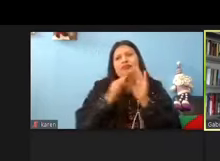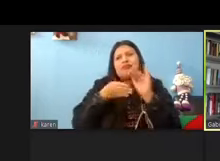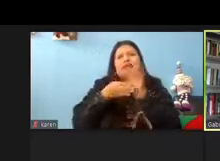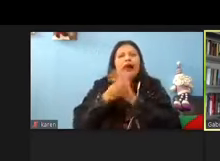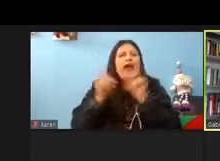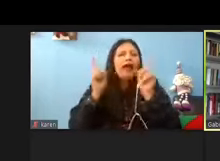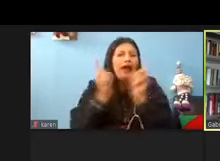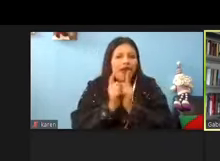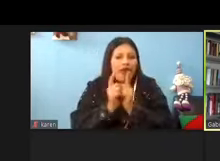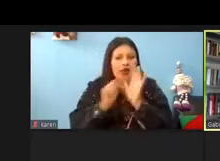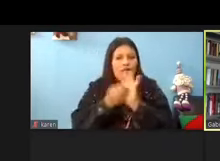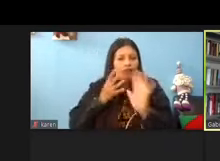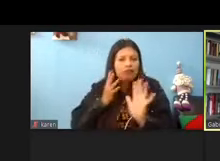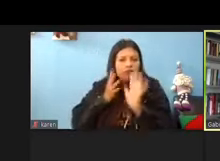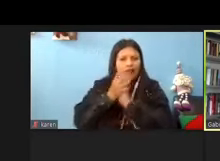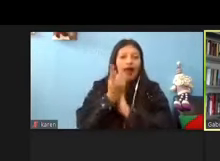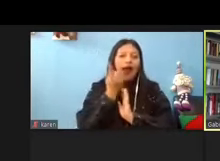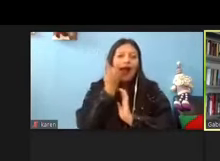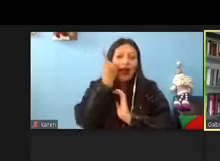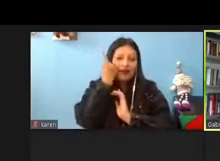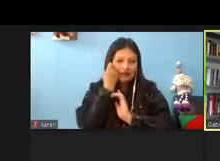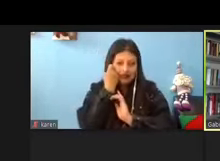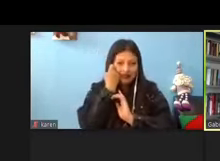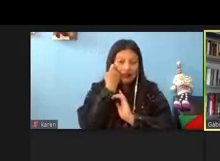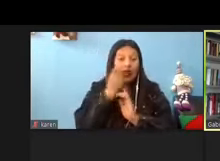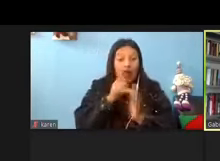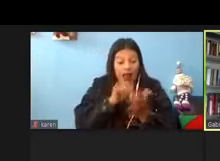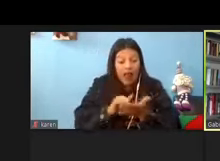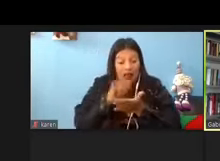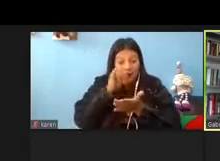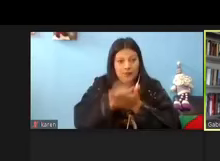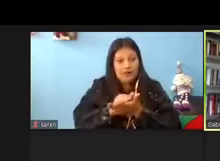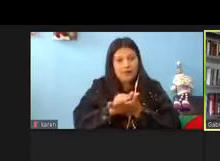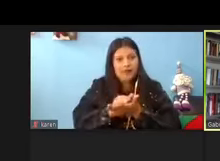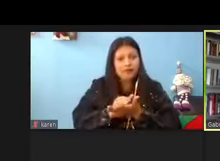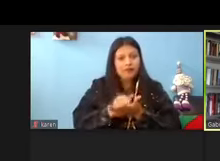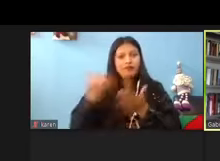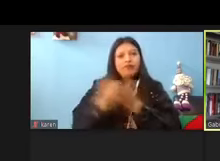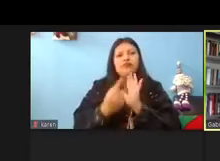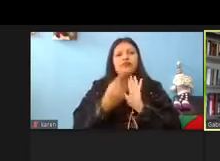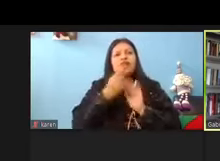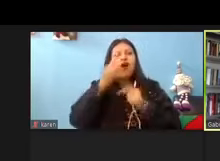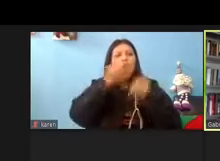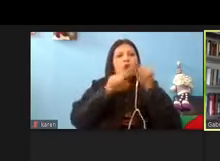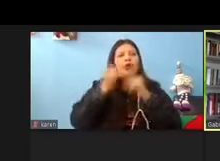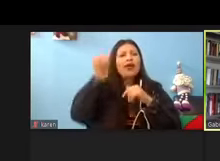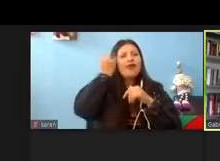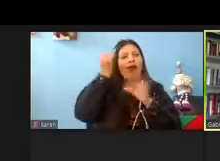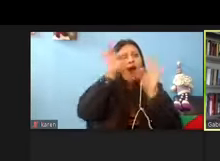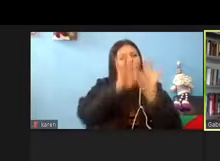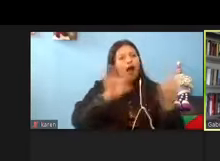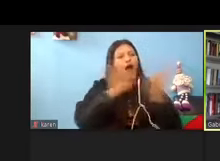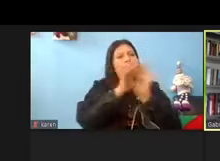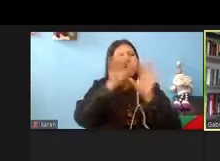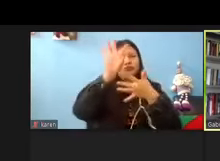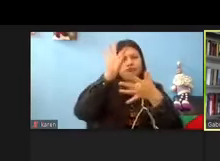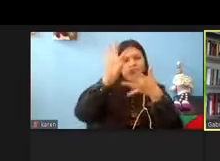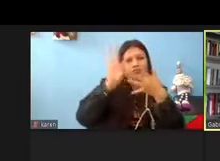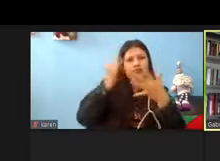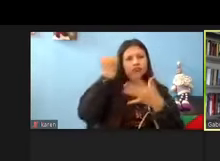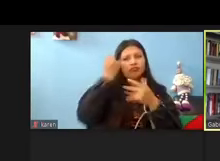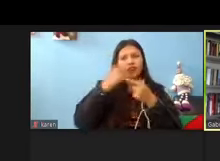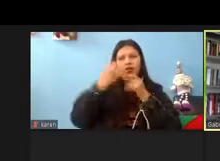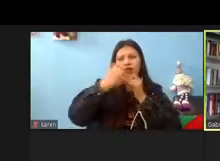de la relatoría que construimos y a partir de ahí ya son, enunciaré unas ideas claves que salieron, unos